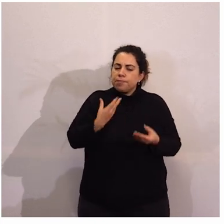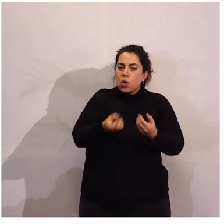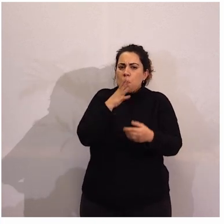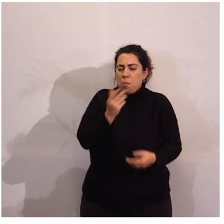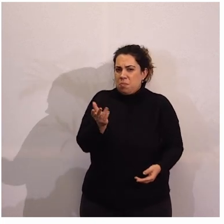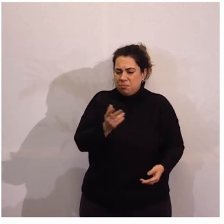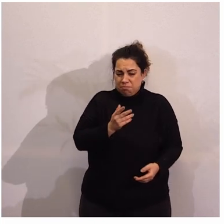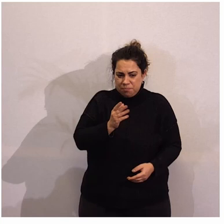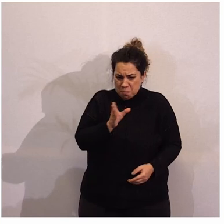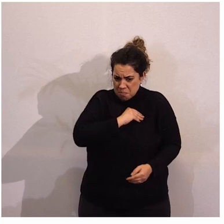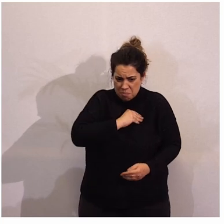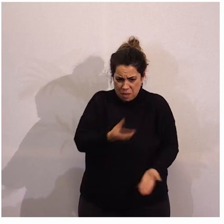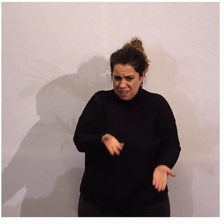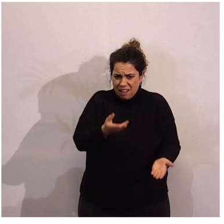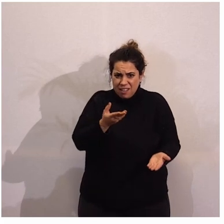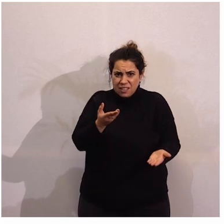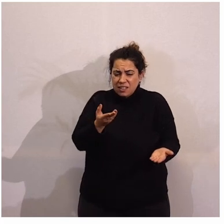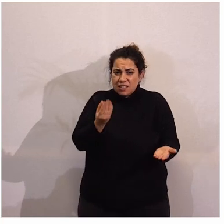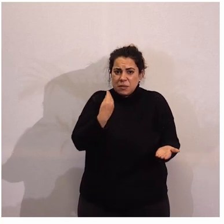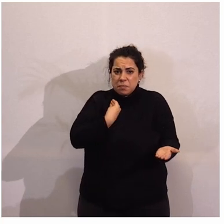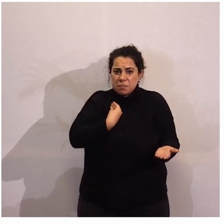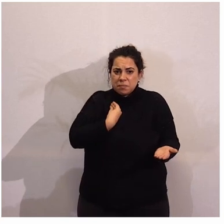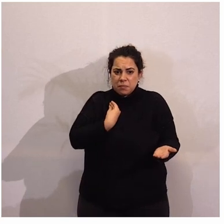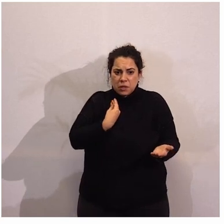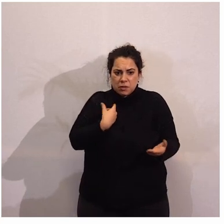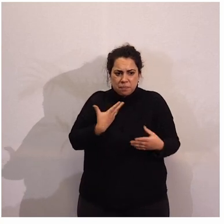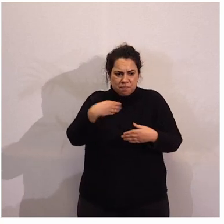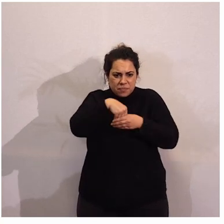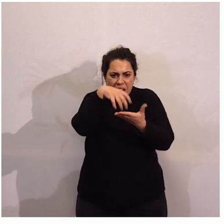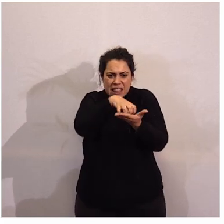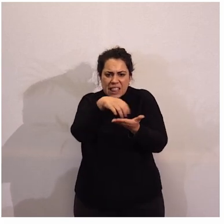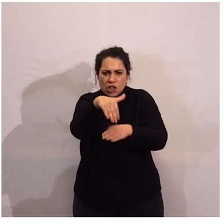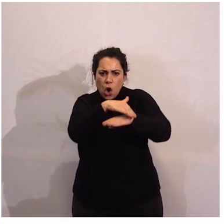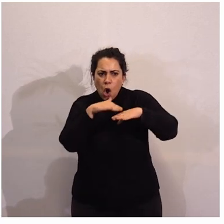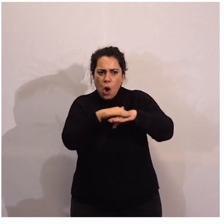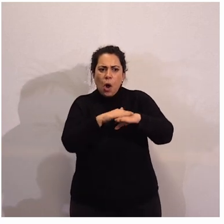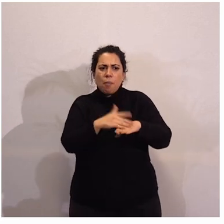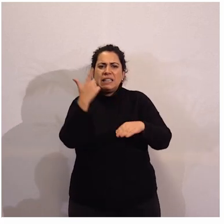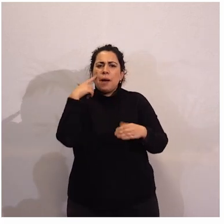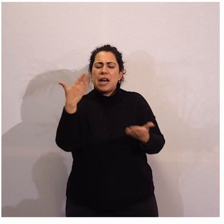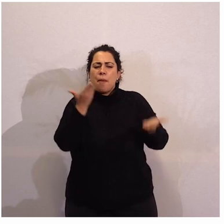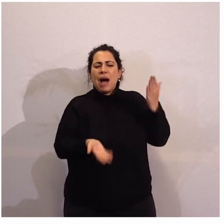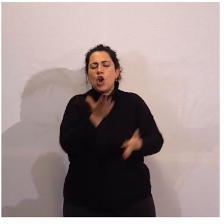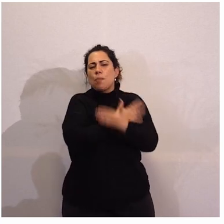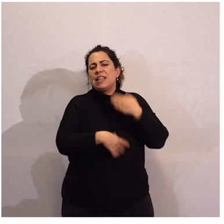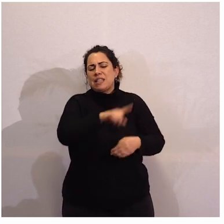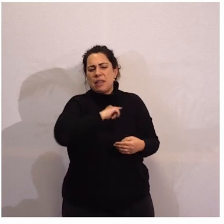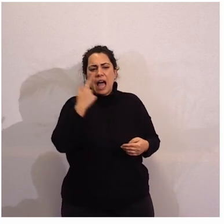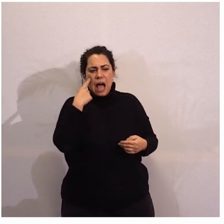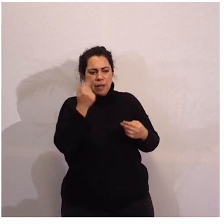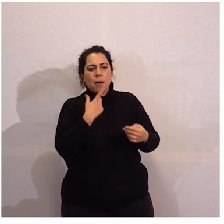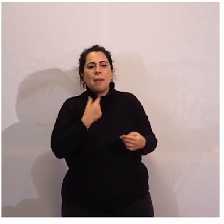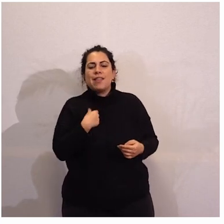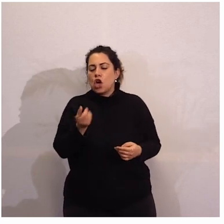veas enfrentándote en un centro base a que valoren tu discapacidad y te digan no, tú no